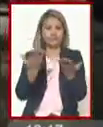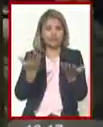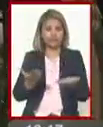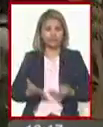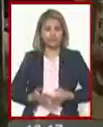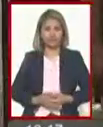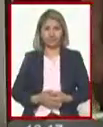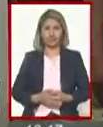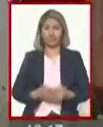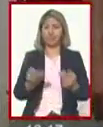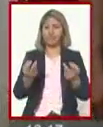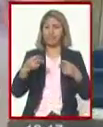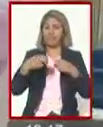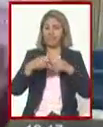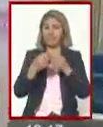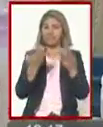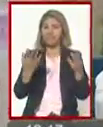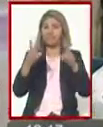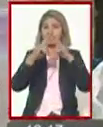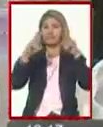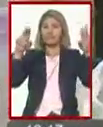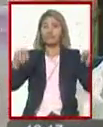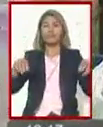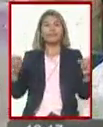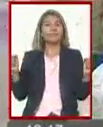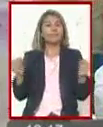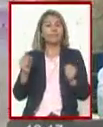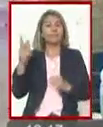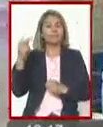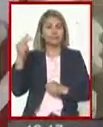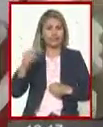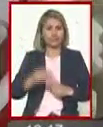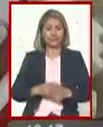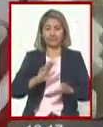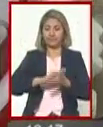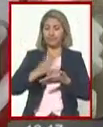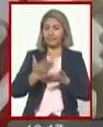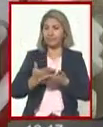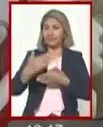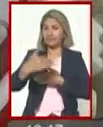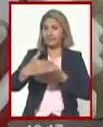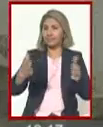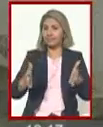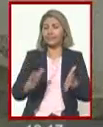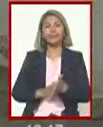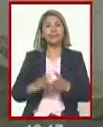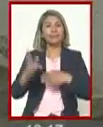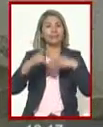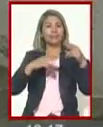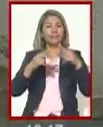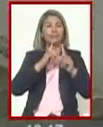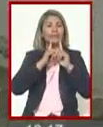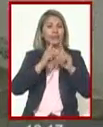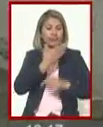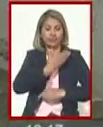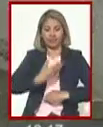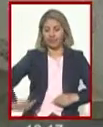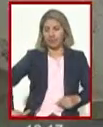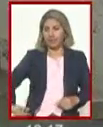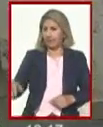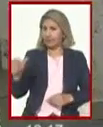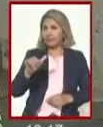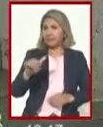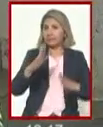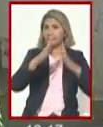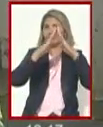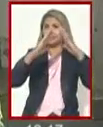está electrodomésticos, está un refrigerador, televisor, cocina, entre otros. Se va a construir por instrucciones de nuestro presidente igual lo que